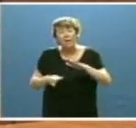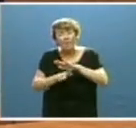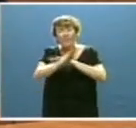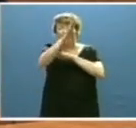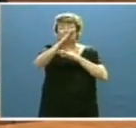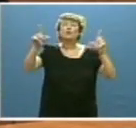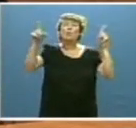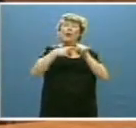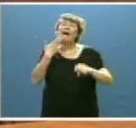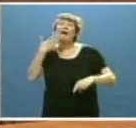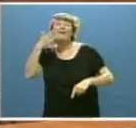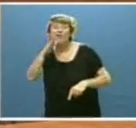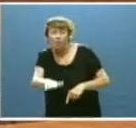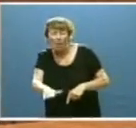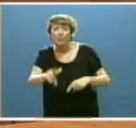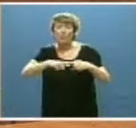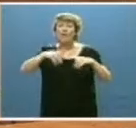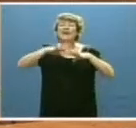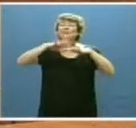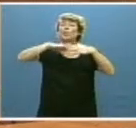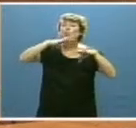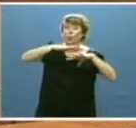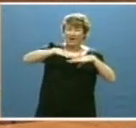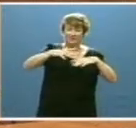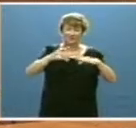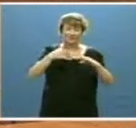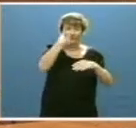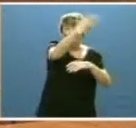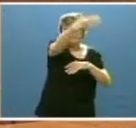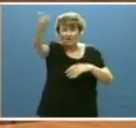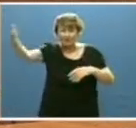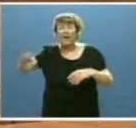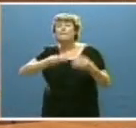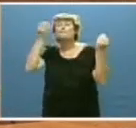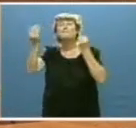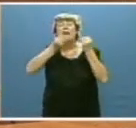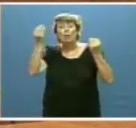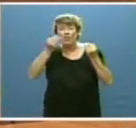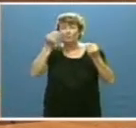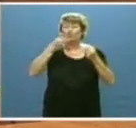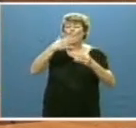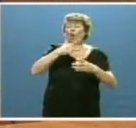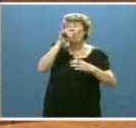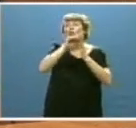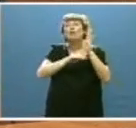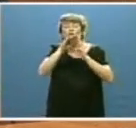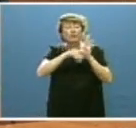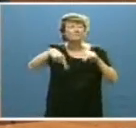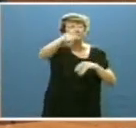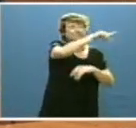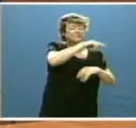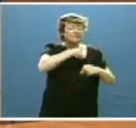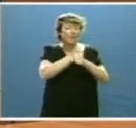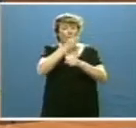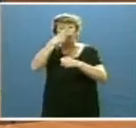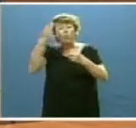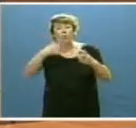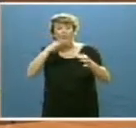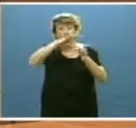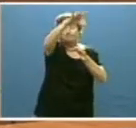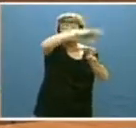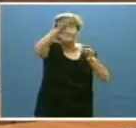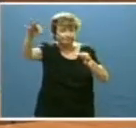racionalización de las estructuras periféricas mejoraremos las condiciones de movilidad voluntaria de los empleados públicos y daremos nuevos